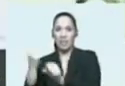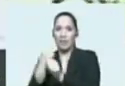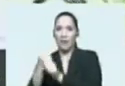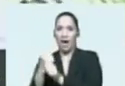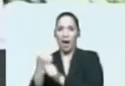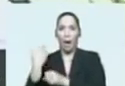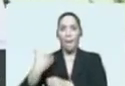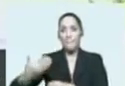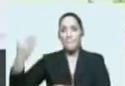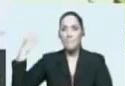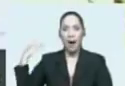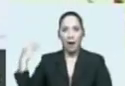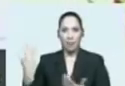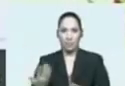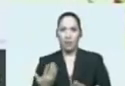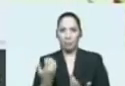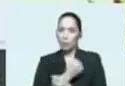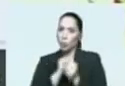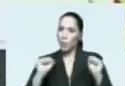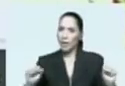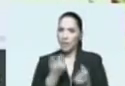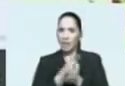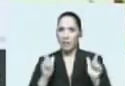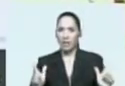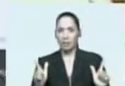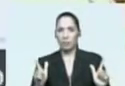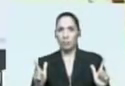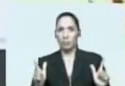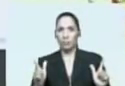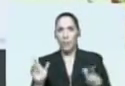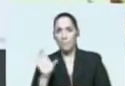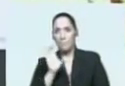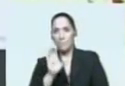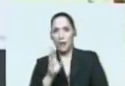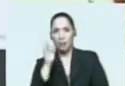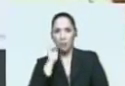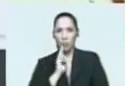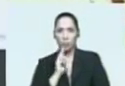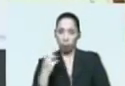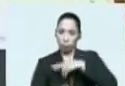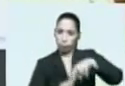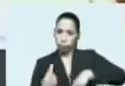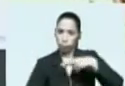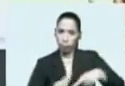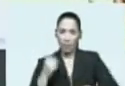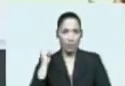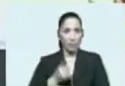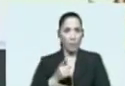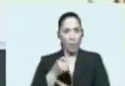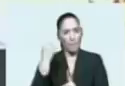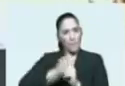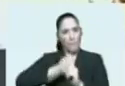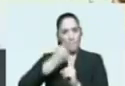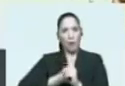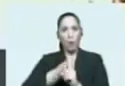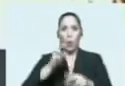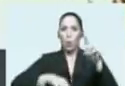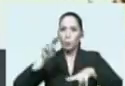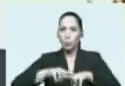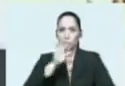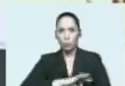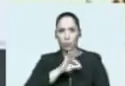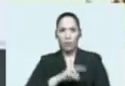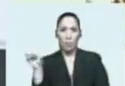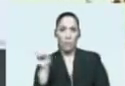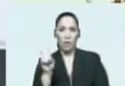dignidad de la patria de bolívar revolución que debe aplicarse en todas las esferas del combate por la construcción del socialismo en